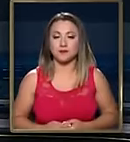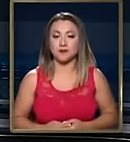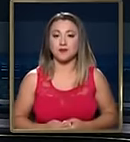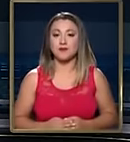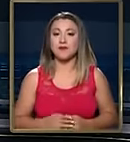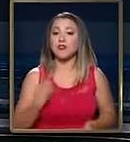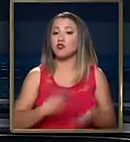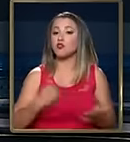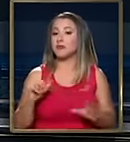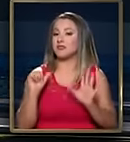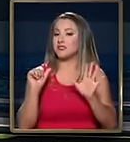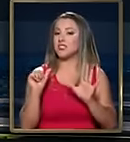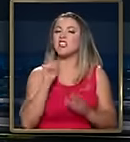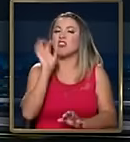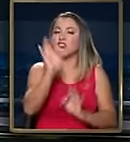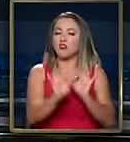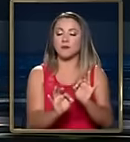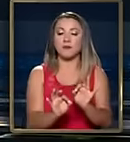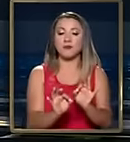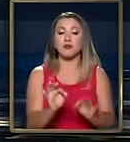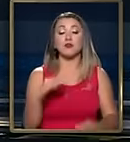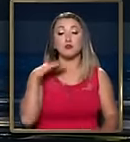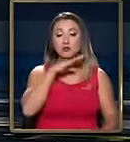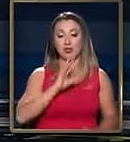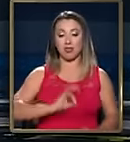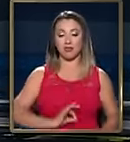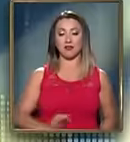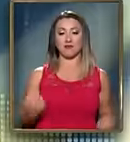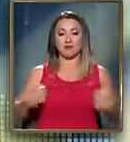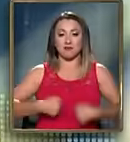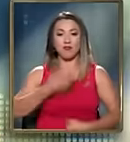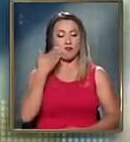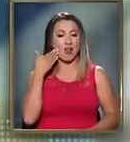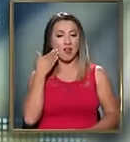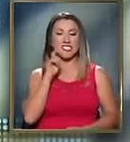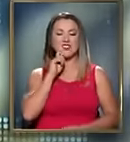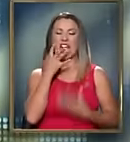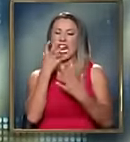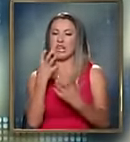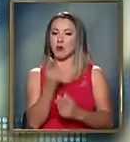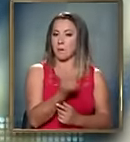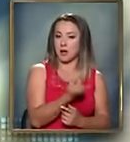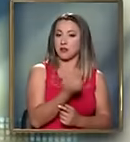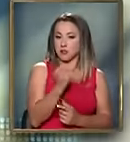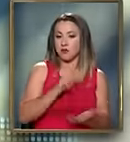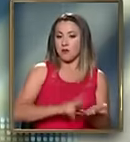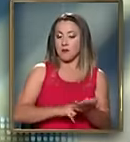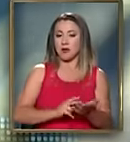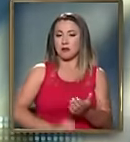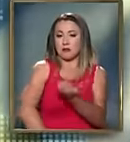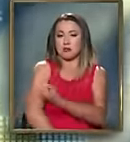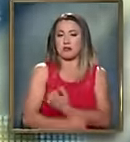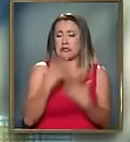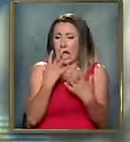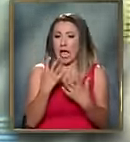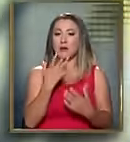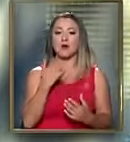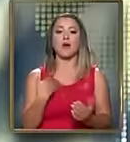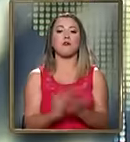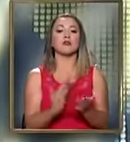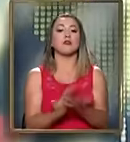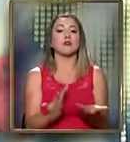En el 2006 alguien dijo que usar un delantal blanco era grito y plata. Claro, el paciente pega el grito porque el doctor se está quedando